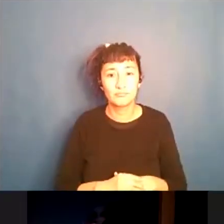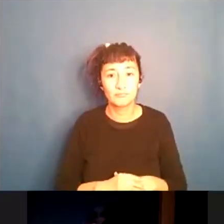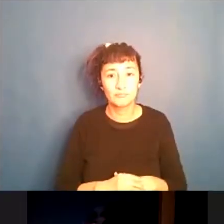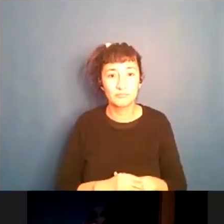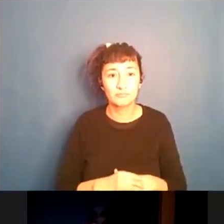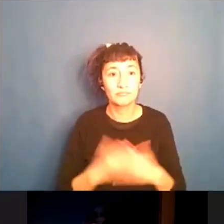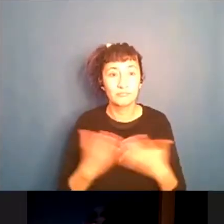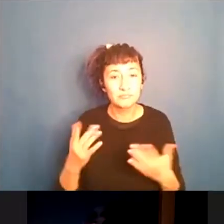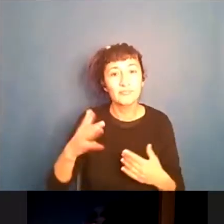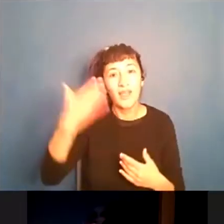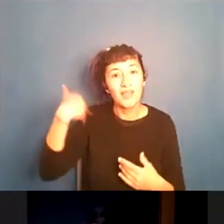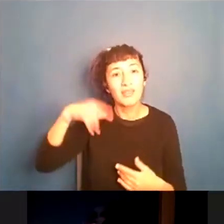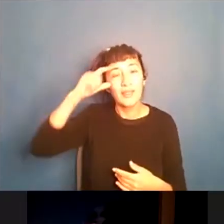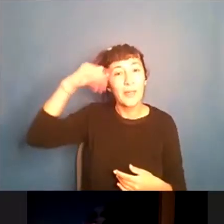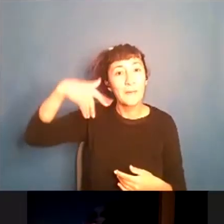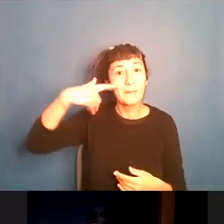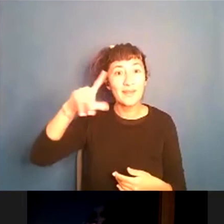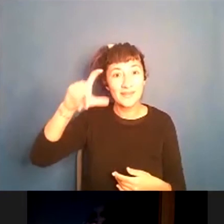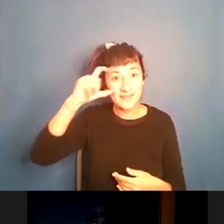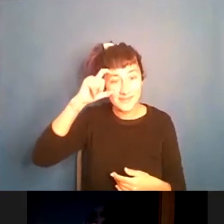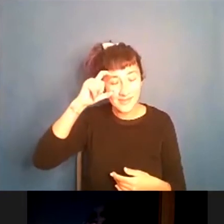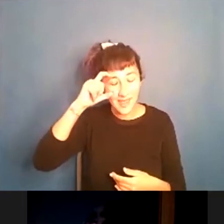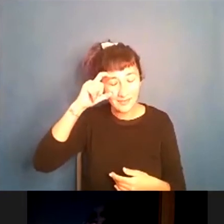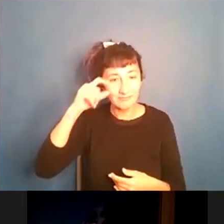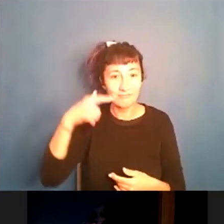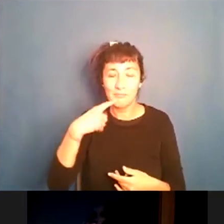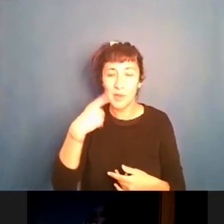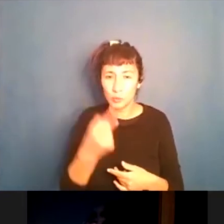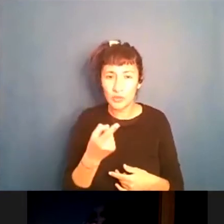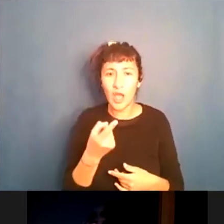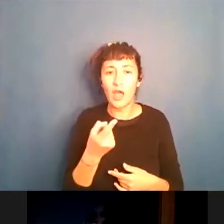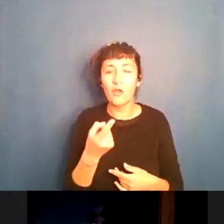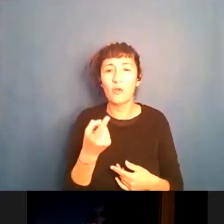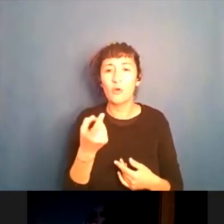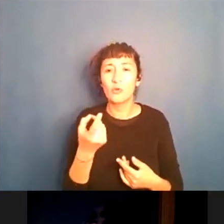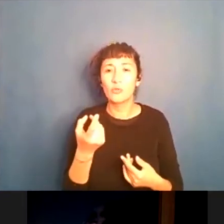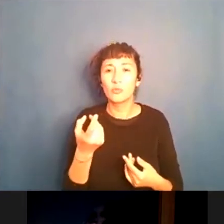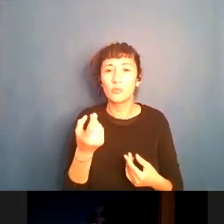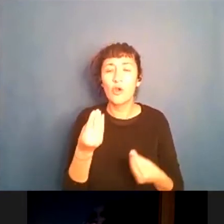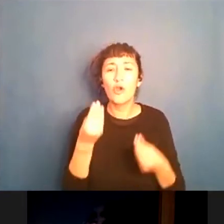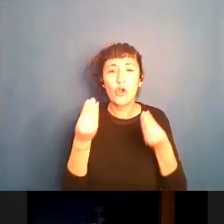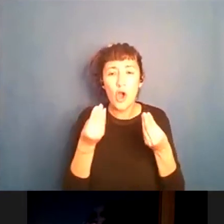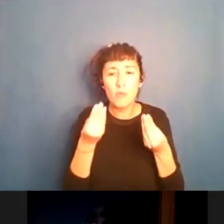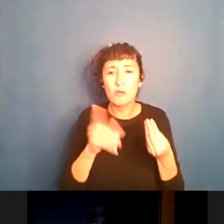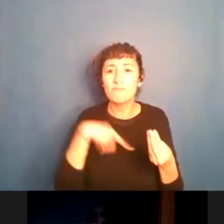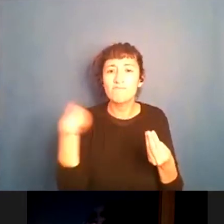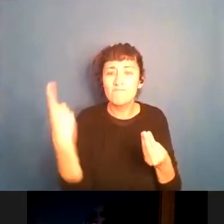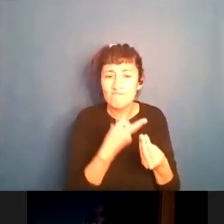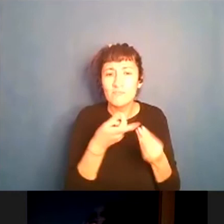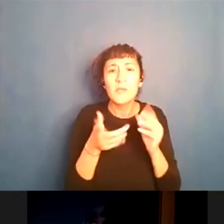había preguntado, y veníamos de eso, había preguntado cómo podemos desde los